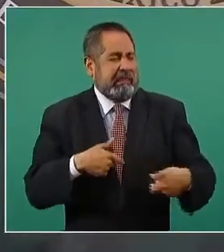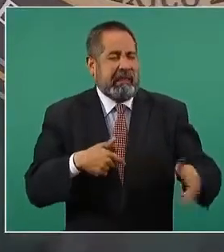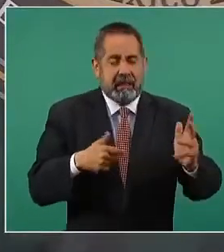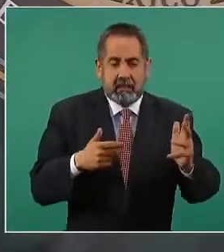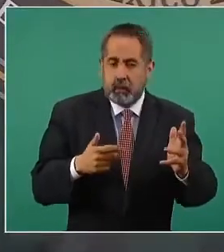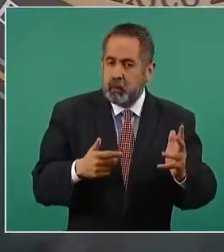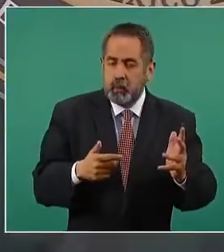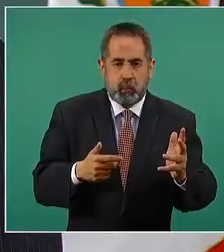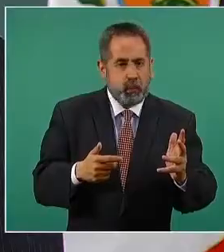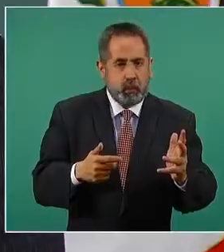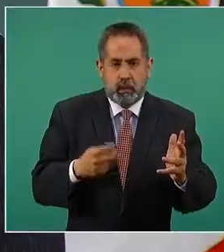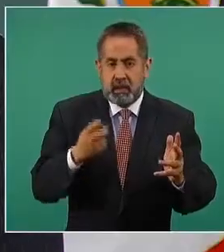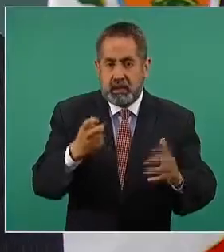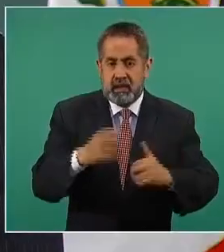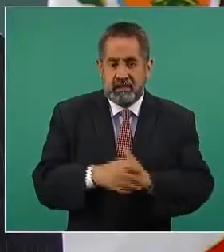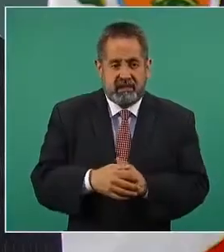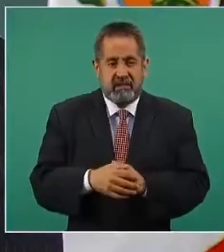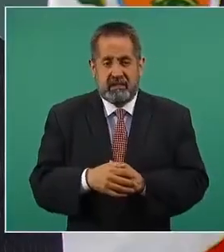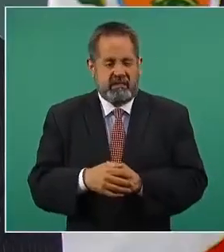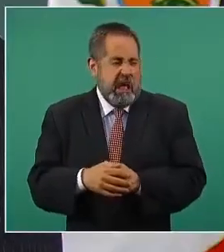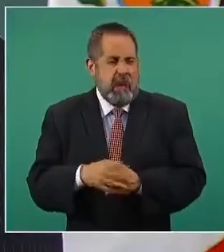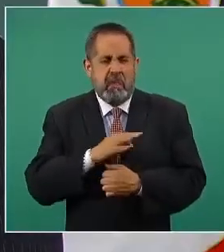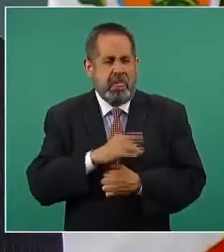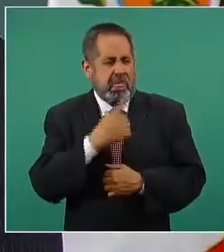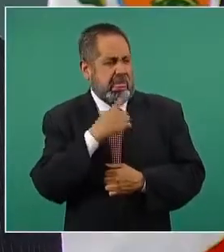los que se podía humillar,